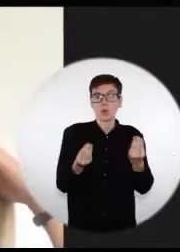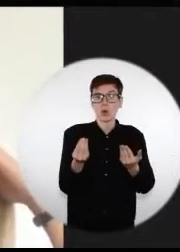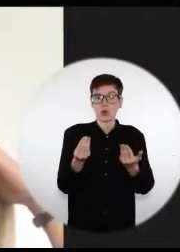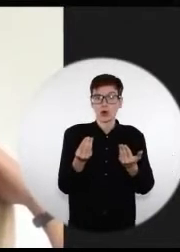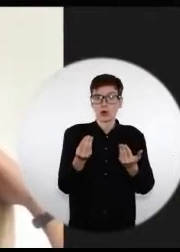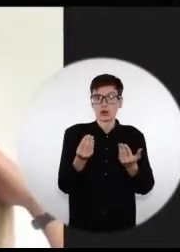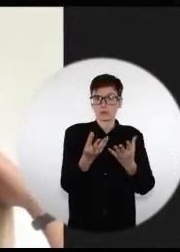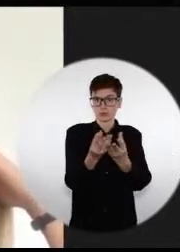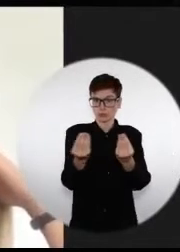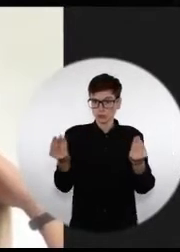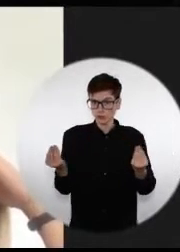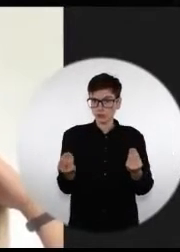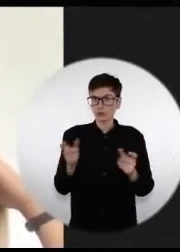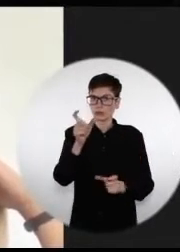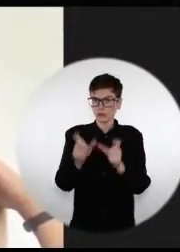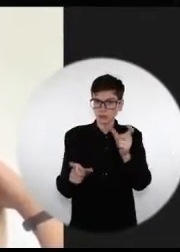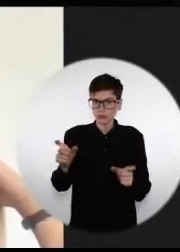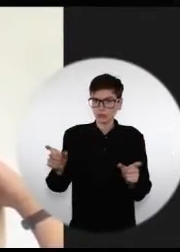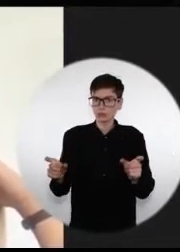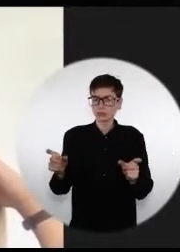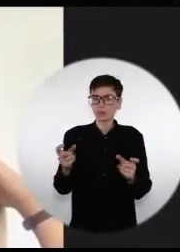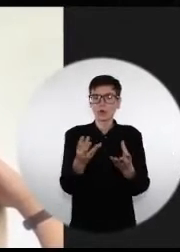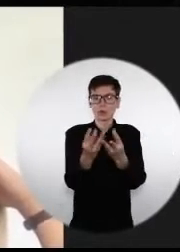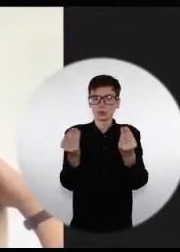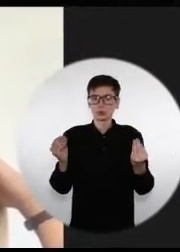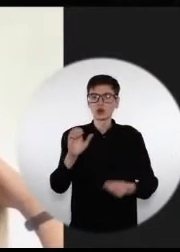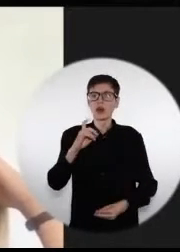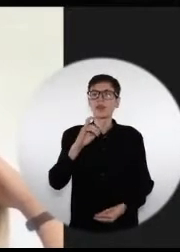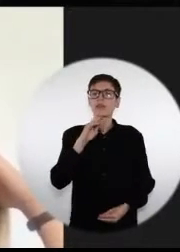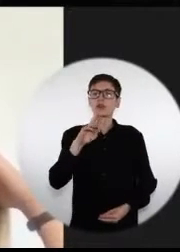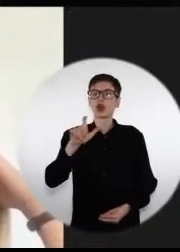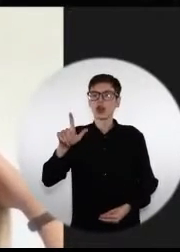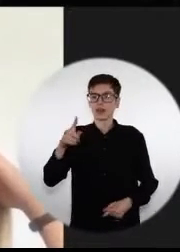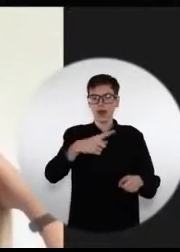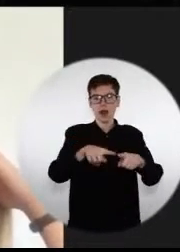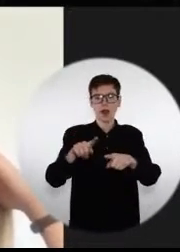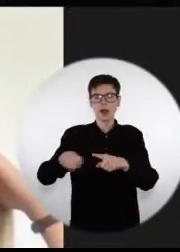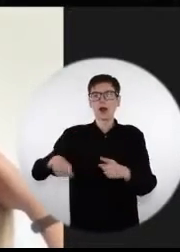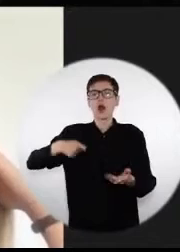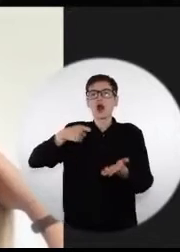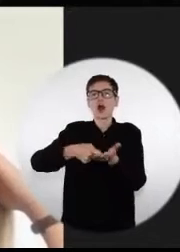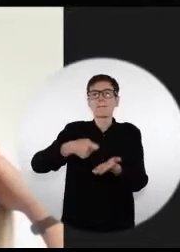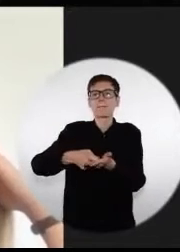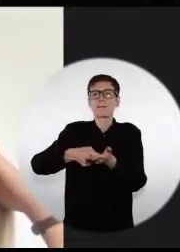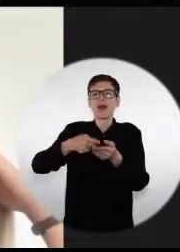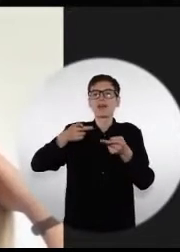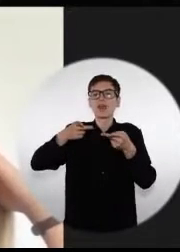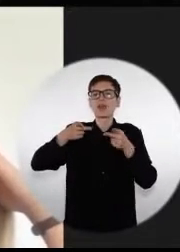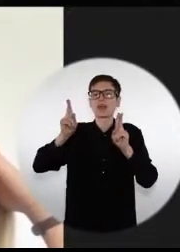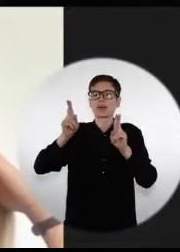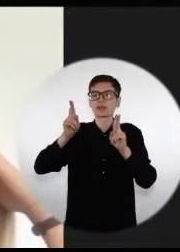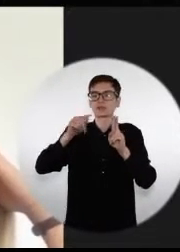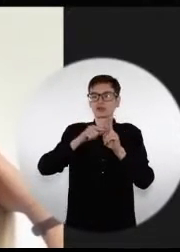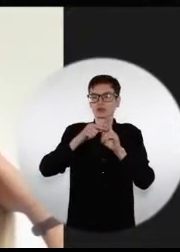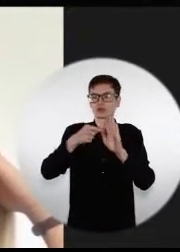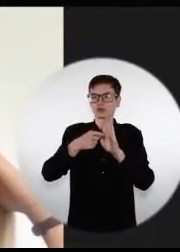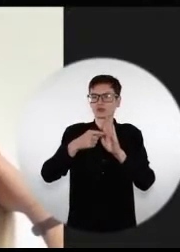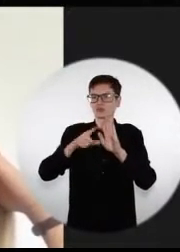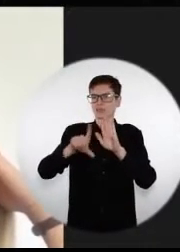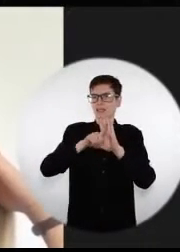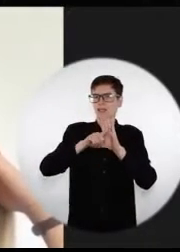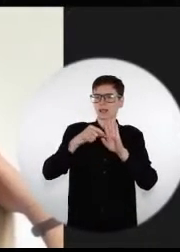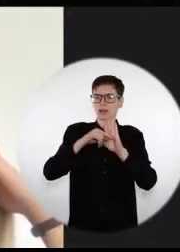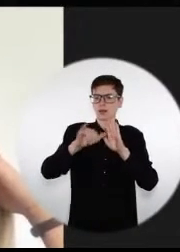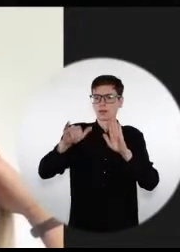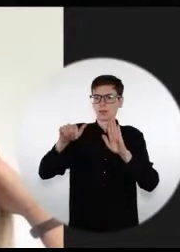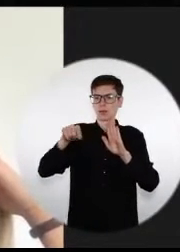falta más claridad con respecto a los derechos muchas muchas personas y